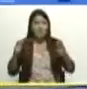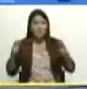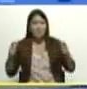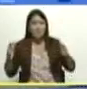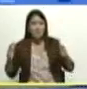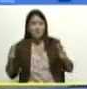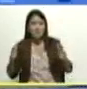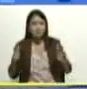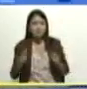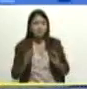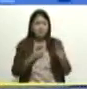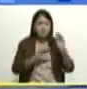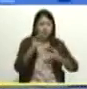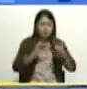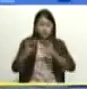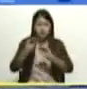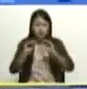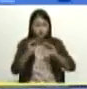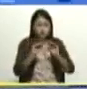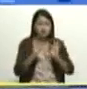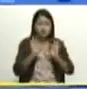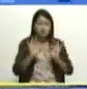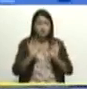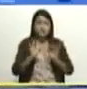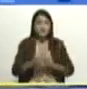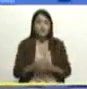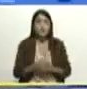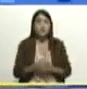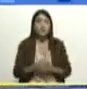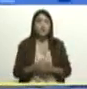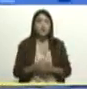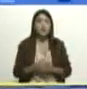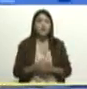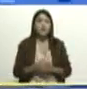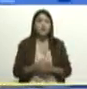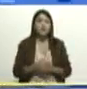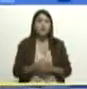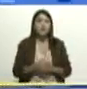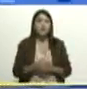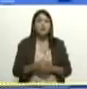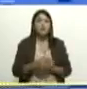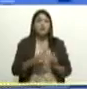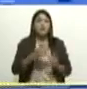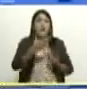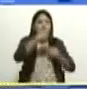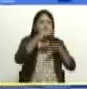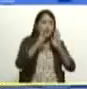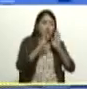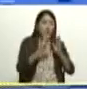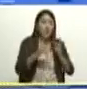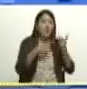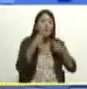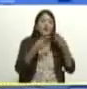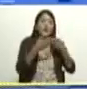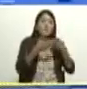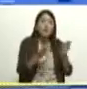el mapa de los motores sectoriales, a los que fuimos atendiendo con políticas